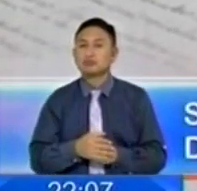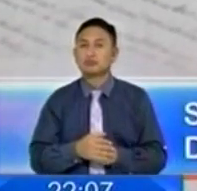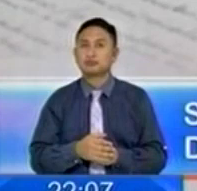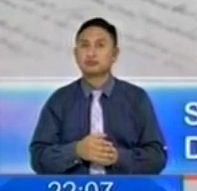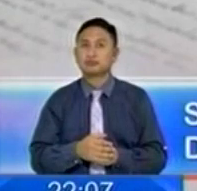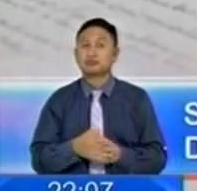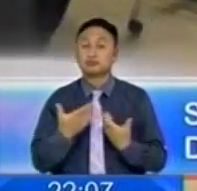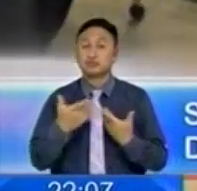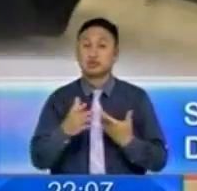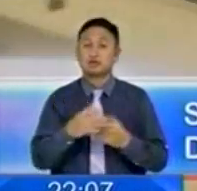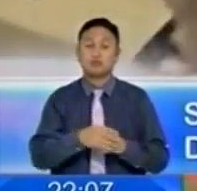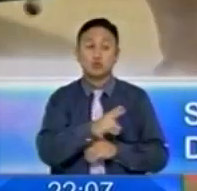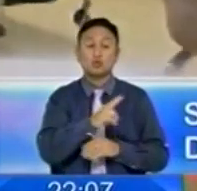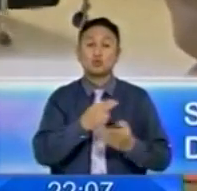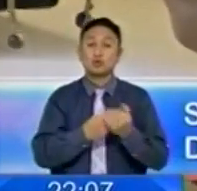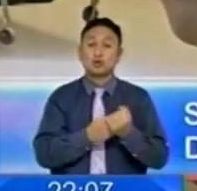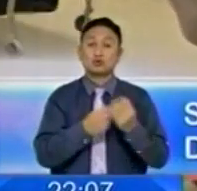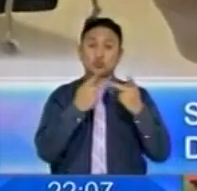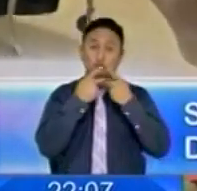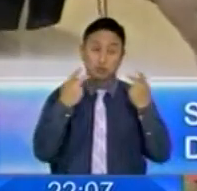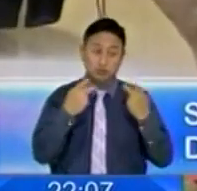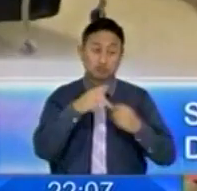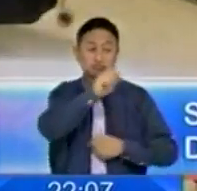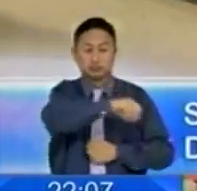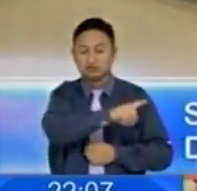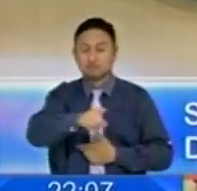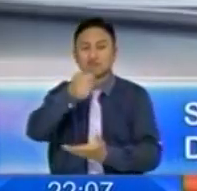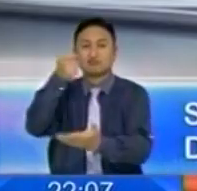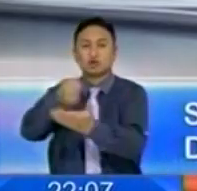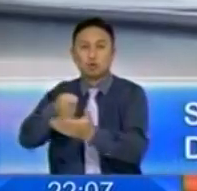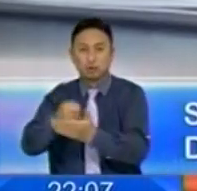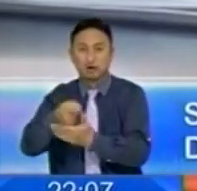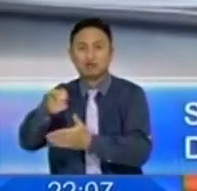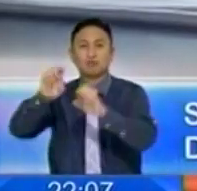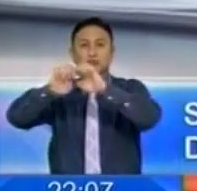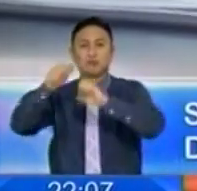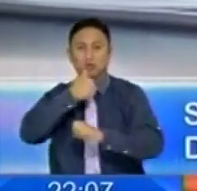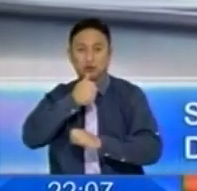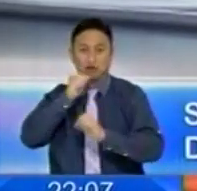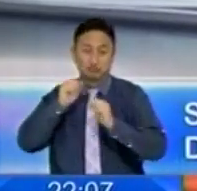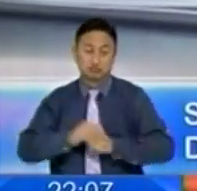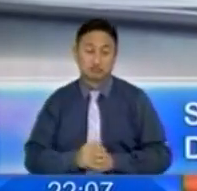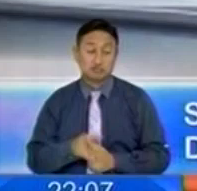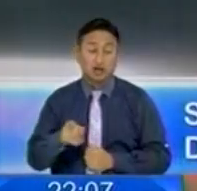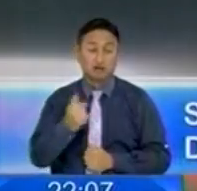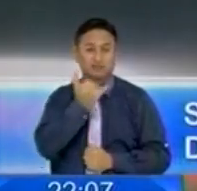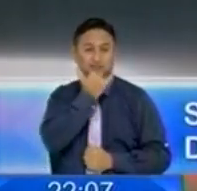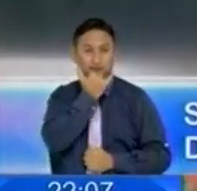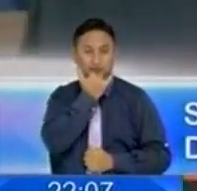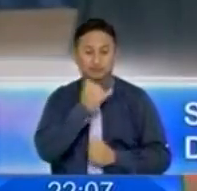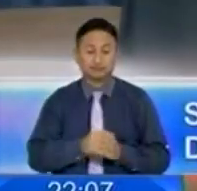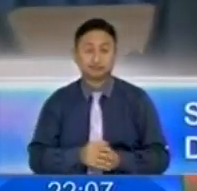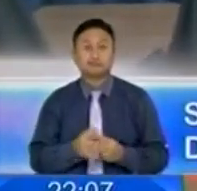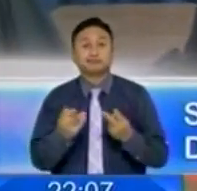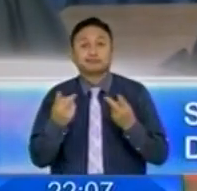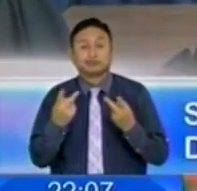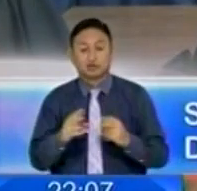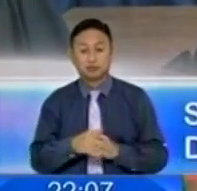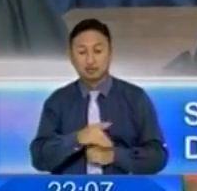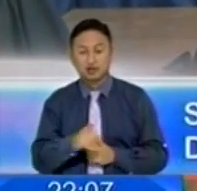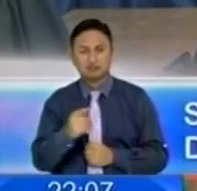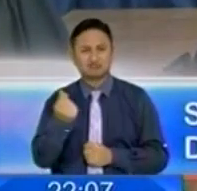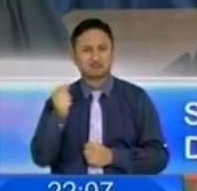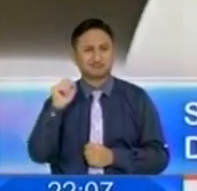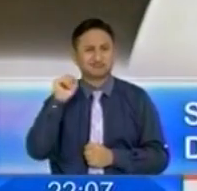al autorizar el uso de recursos públicos para la adquisición de bienes de una empresa privada, en donde además existiría un